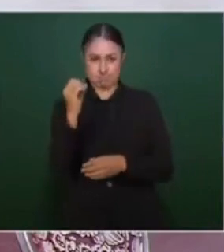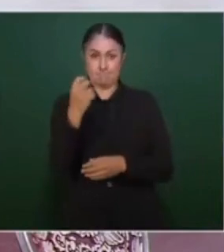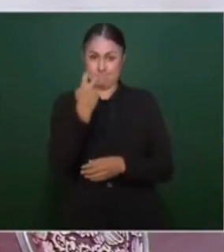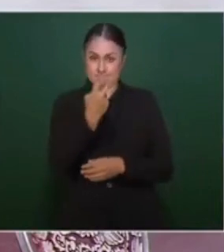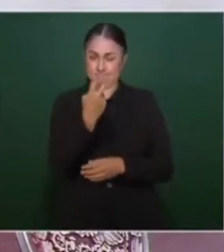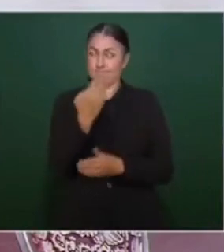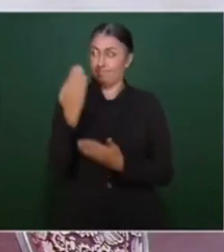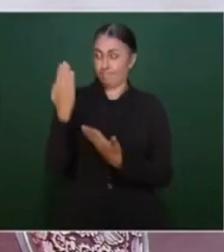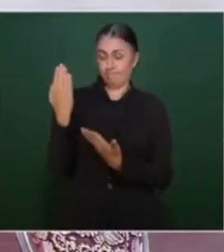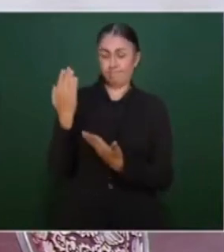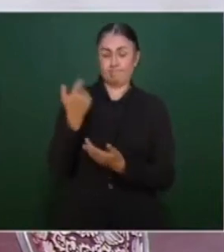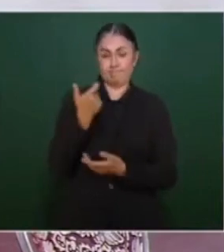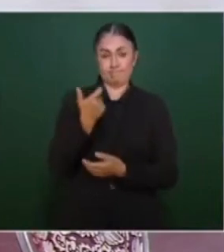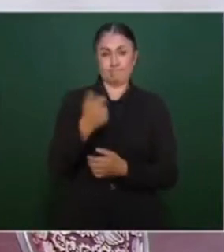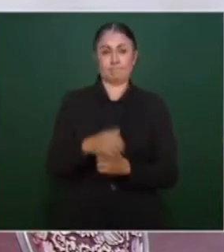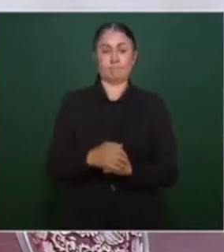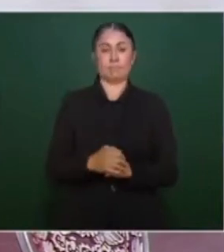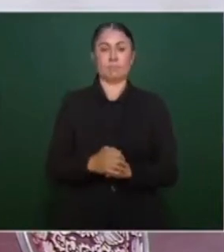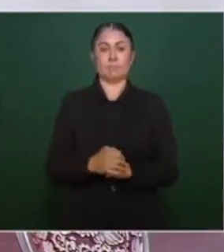O sea que